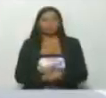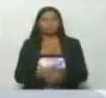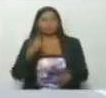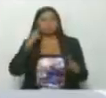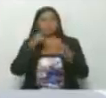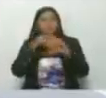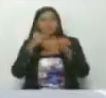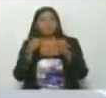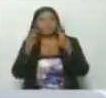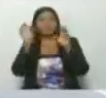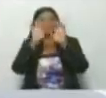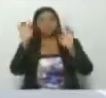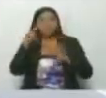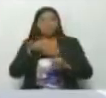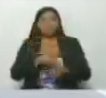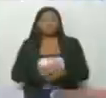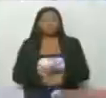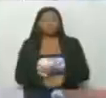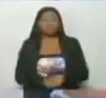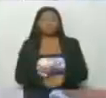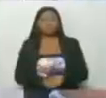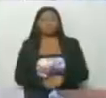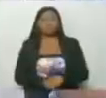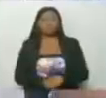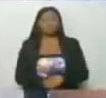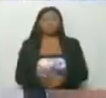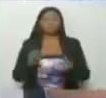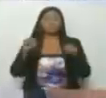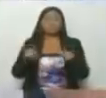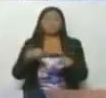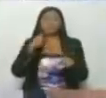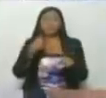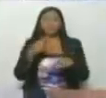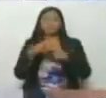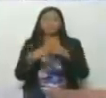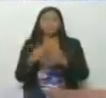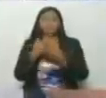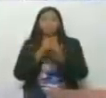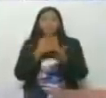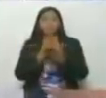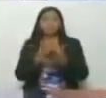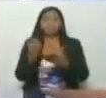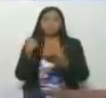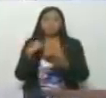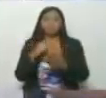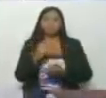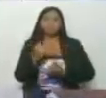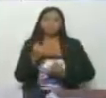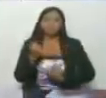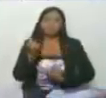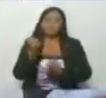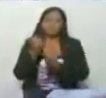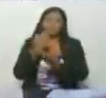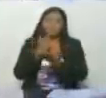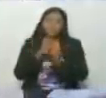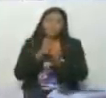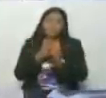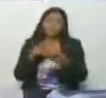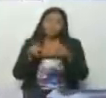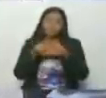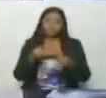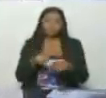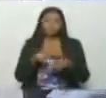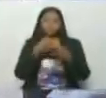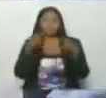momento de esta nueva etapa como como te dije siempre debe ser así en ocasiones no no no lo podemos generalizar